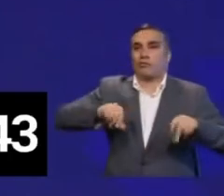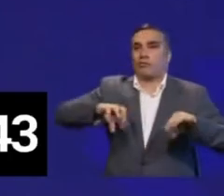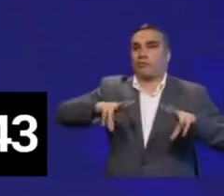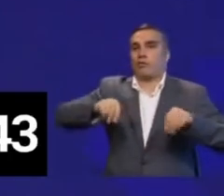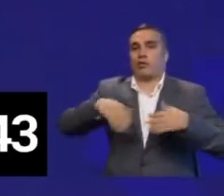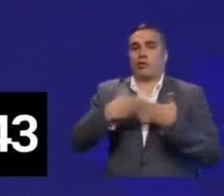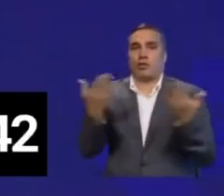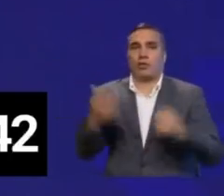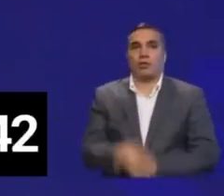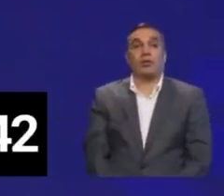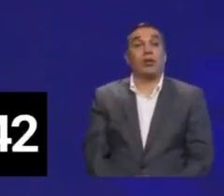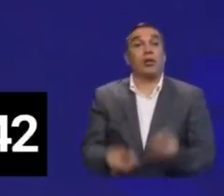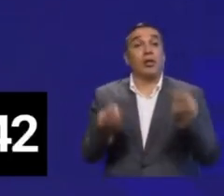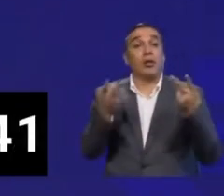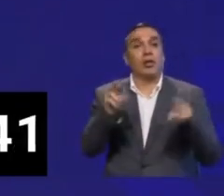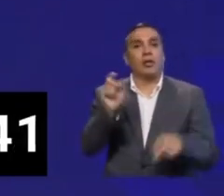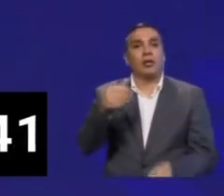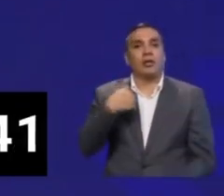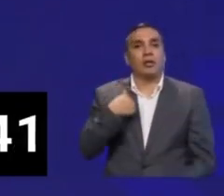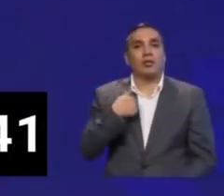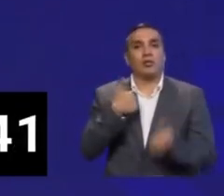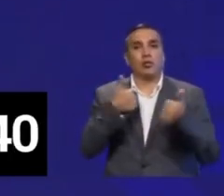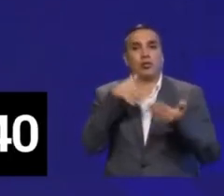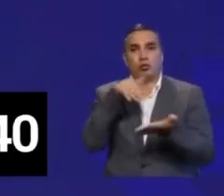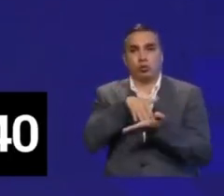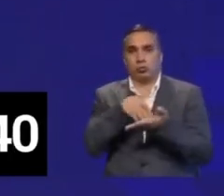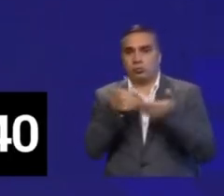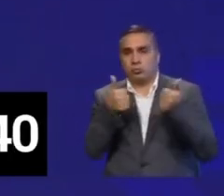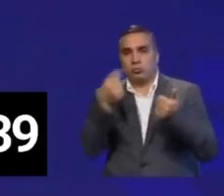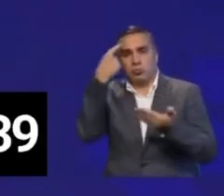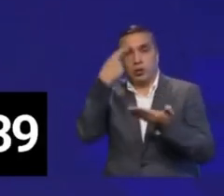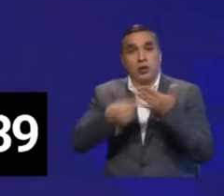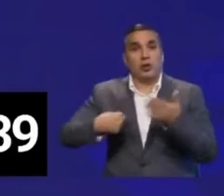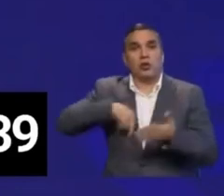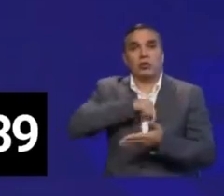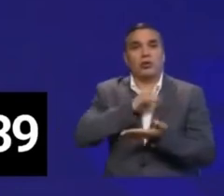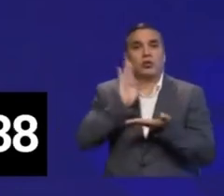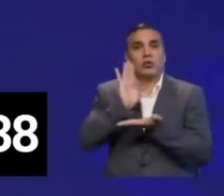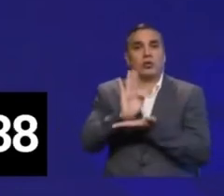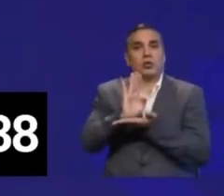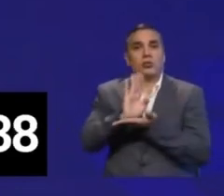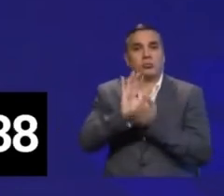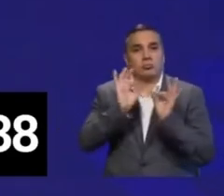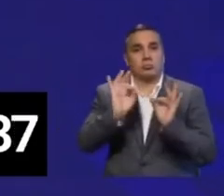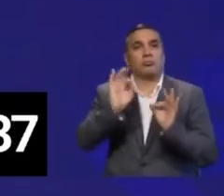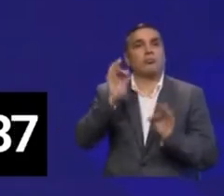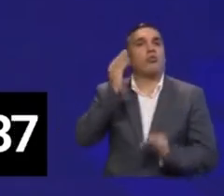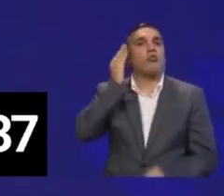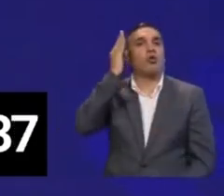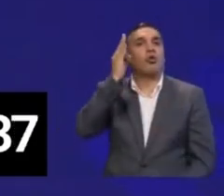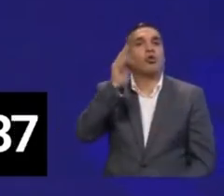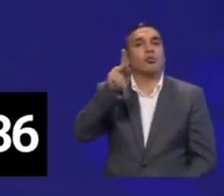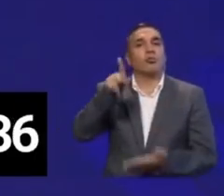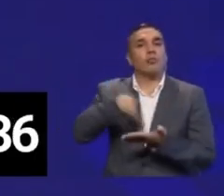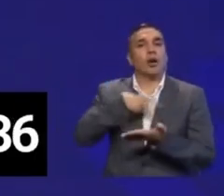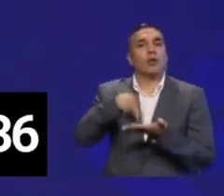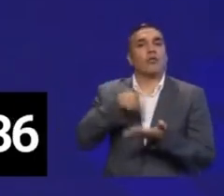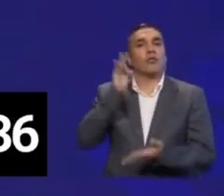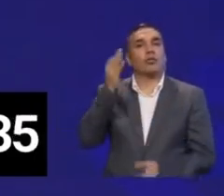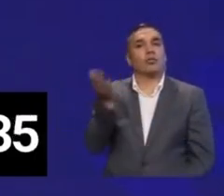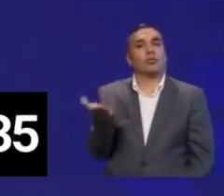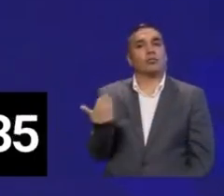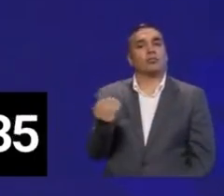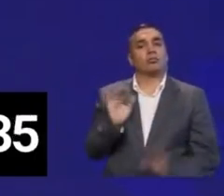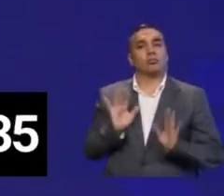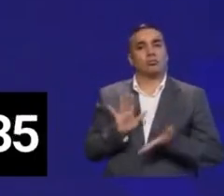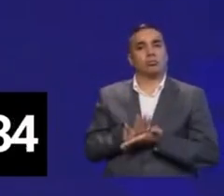turno, que también tengamos un debido estudio actuarial para que estemos asegurados los aportantes, que tenemos una pensión que esté asegurada,